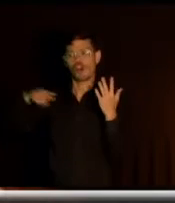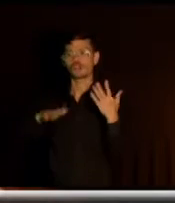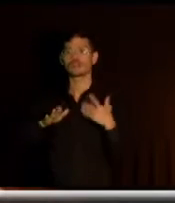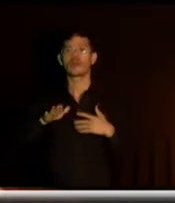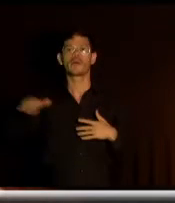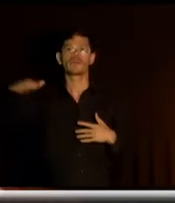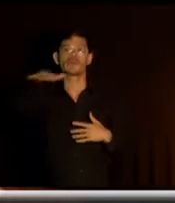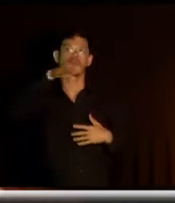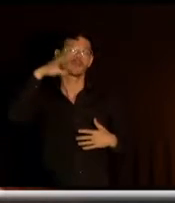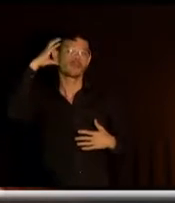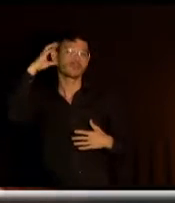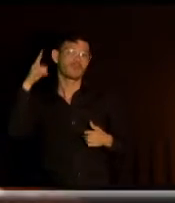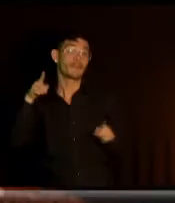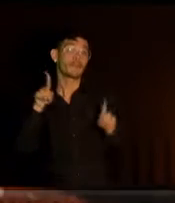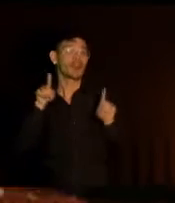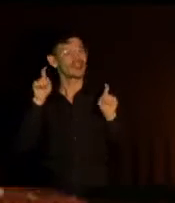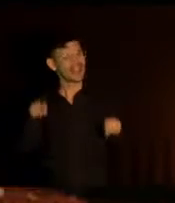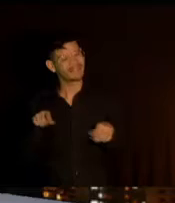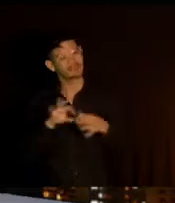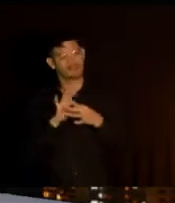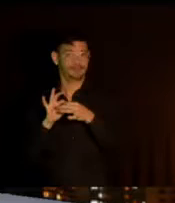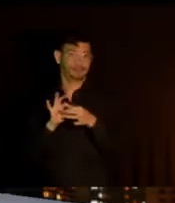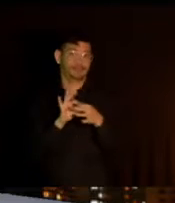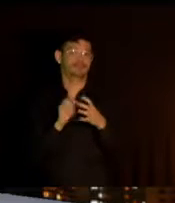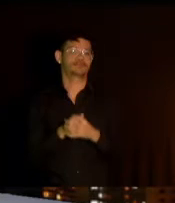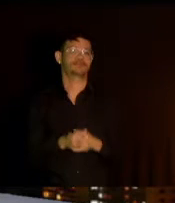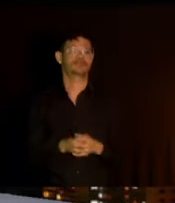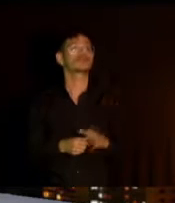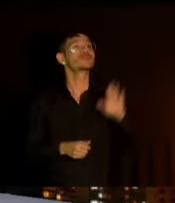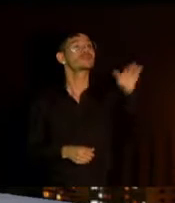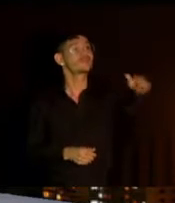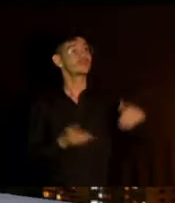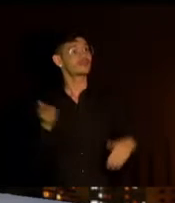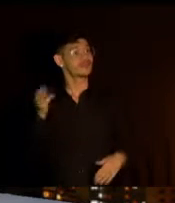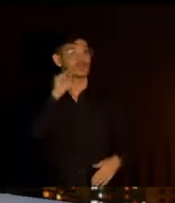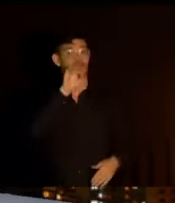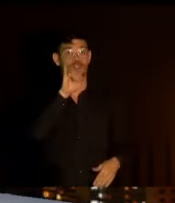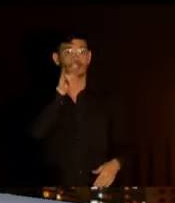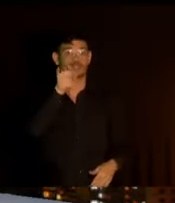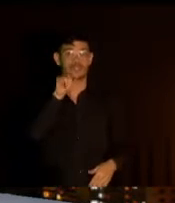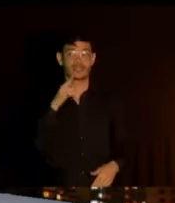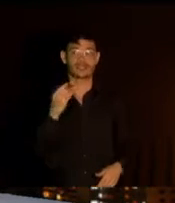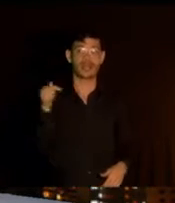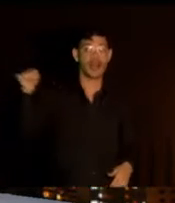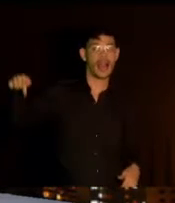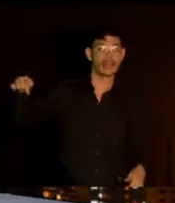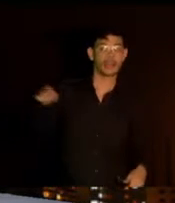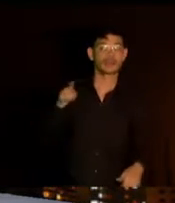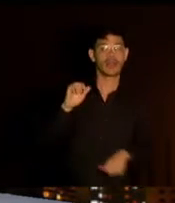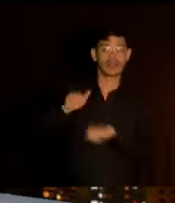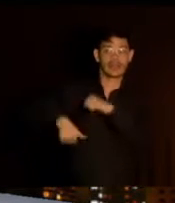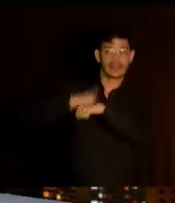pero todos partiendo de la unión. Bueno, Moisés, aproveche, aquí tenemos de todas maneras a David Acosta, quien es el director deportivo del Comité